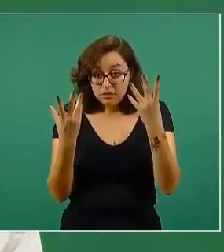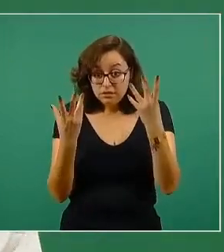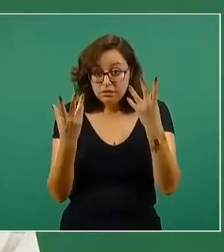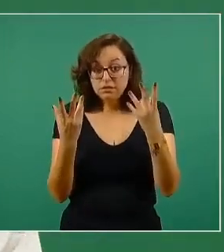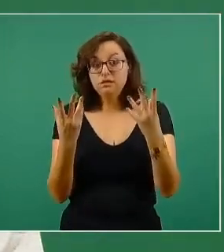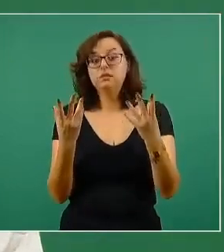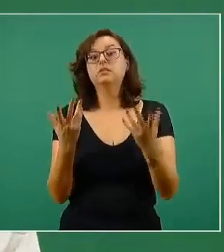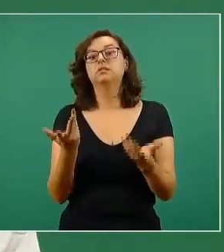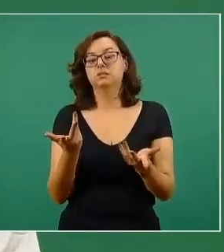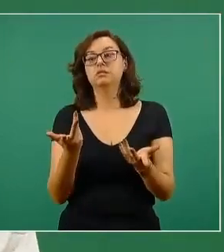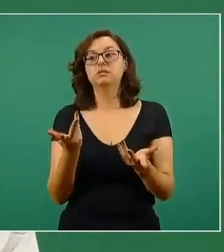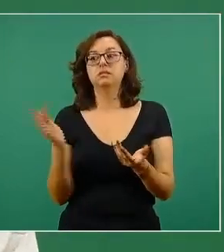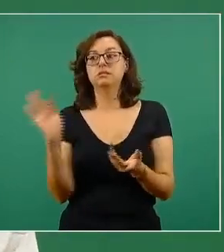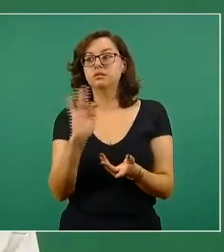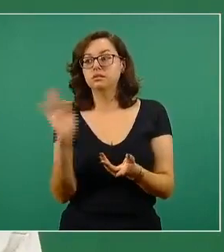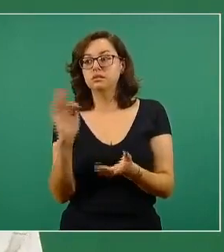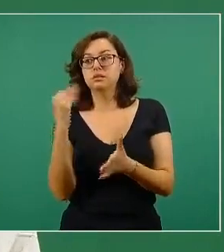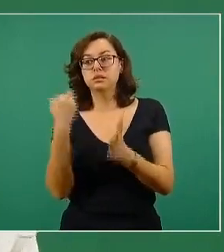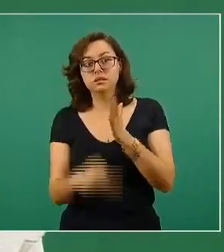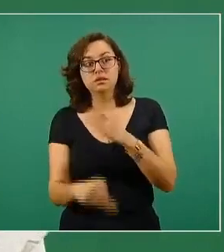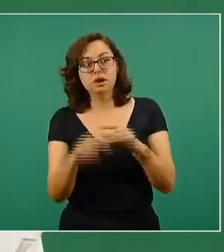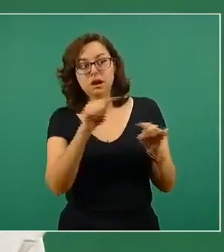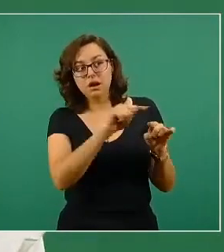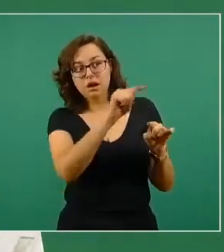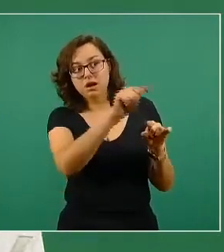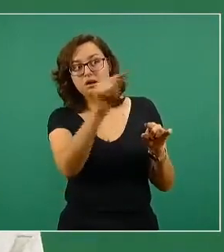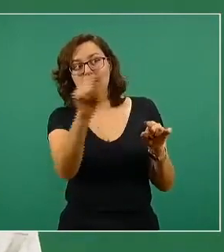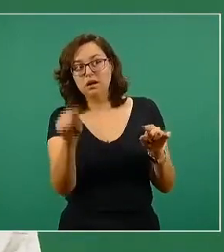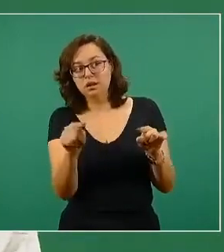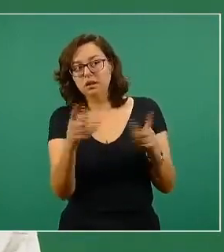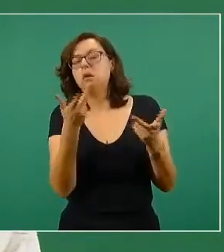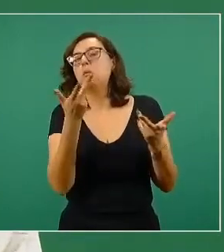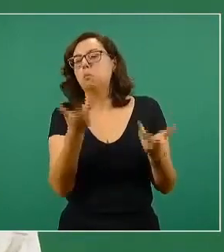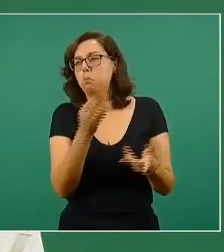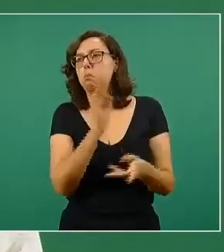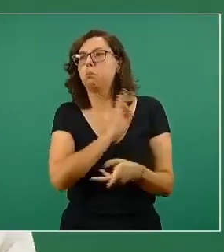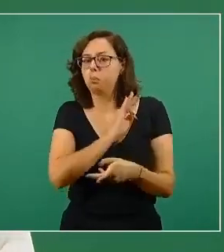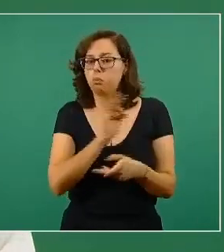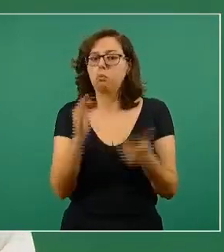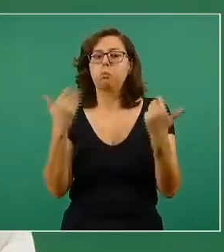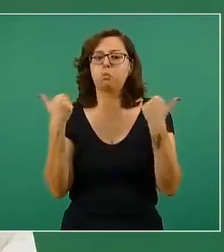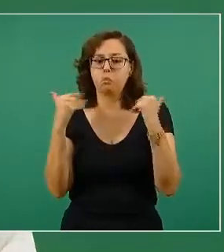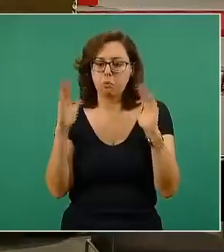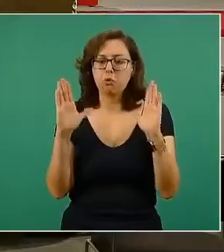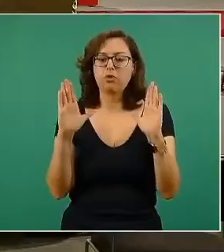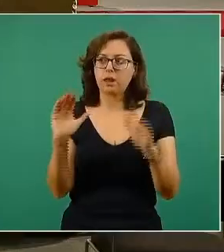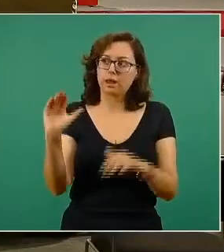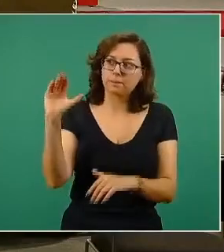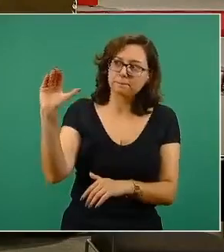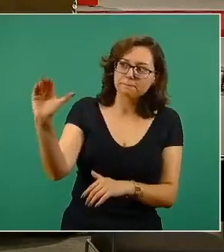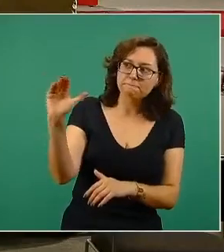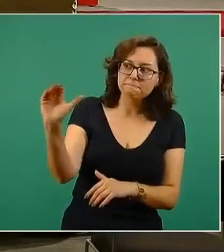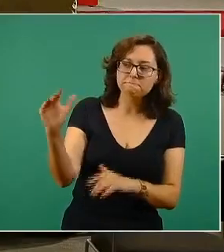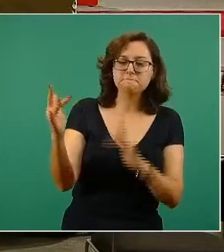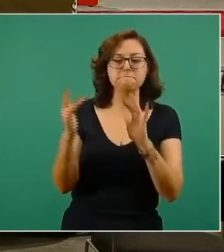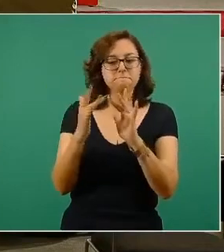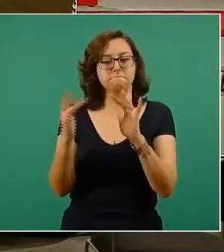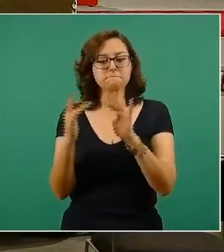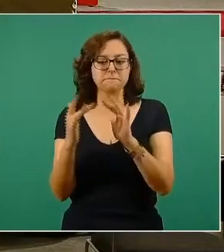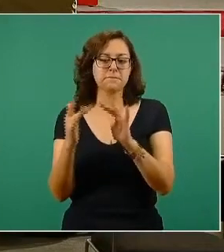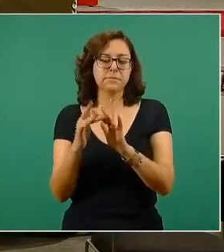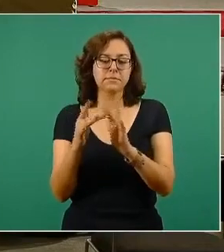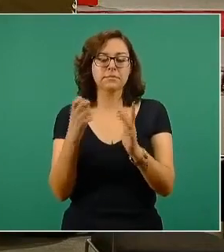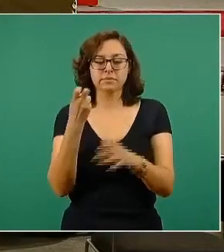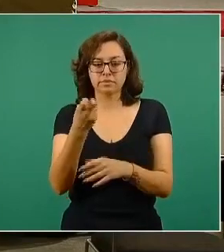cubriera algún segmento de la población y por lo tanto necesitáramos más vacunas, no tendríamos ningún inconveniente también en